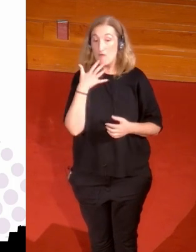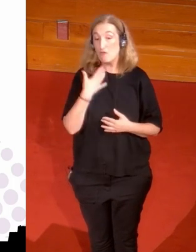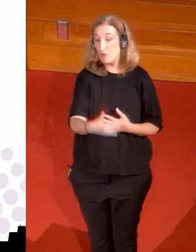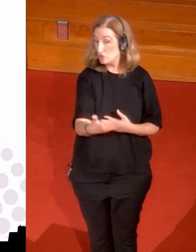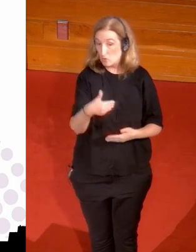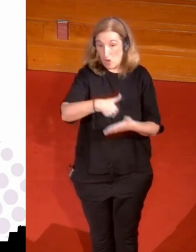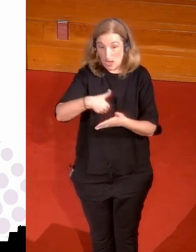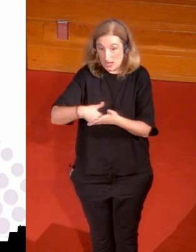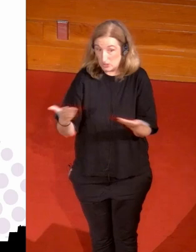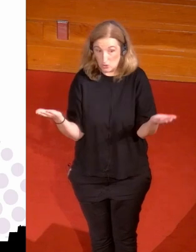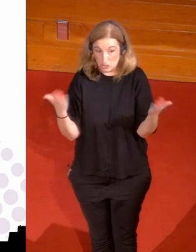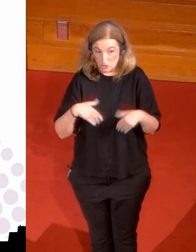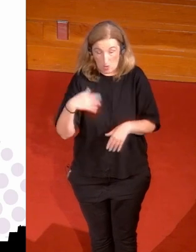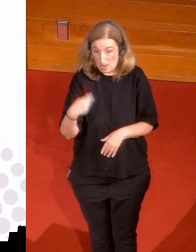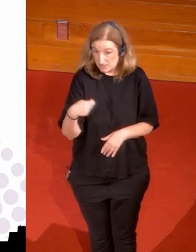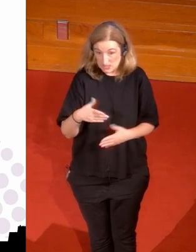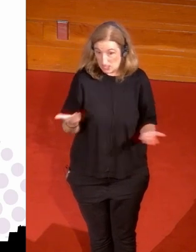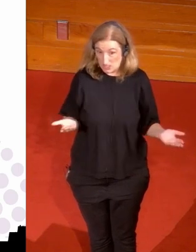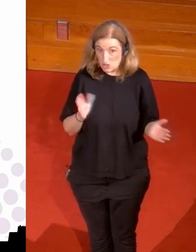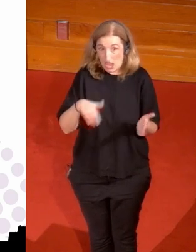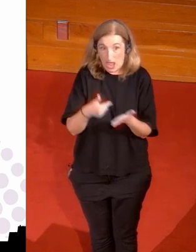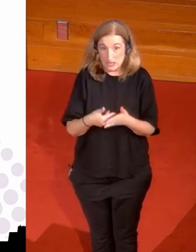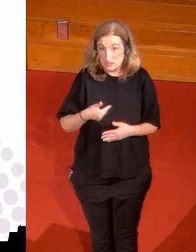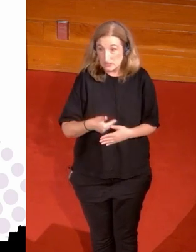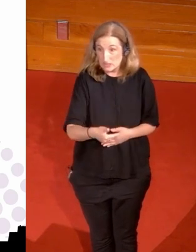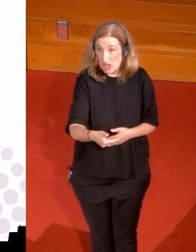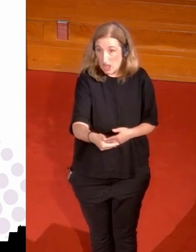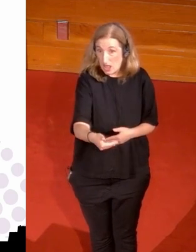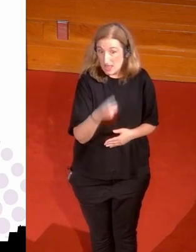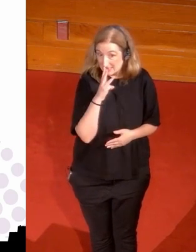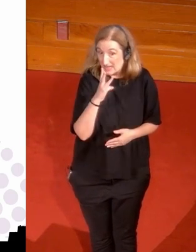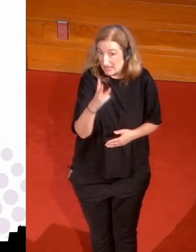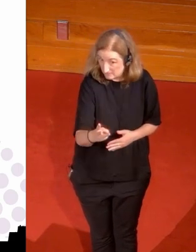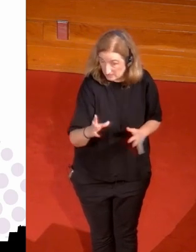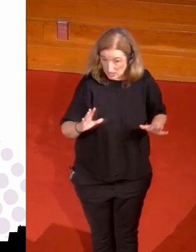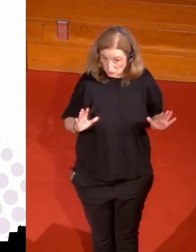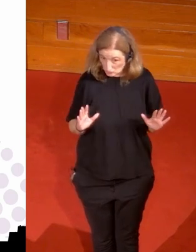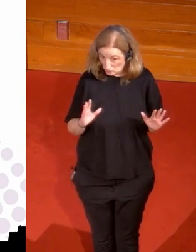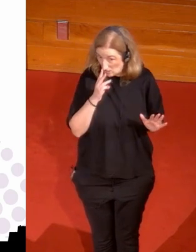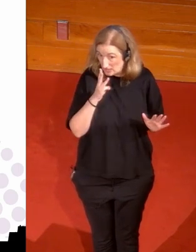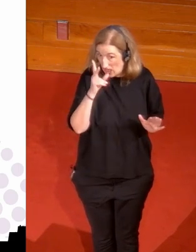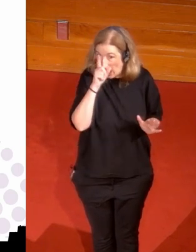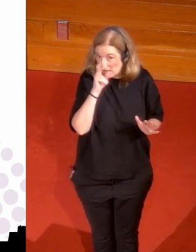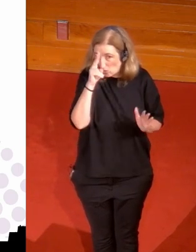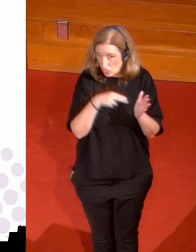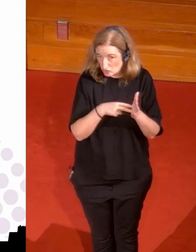no hay elecciones presidenciales hasta dentro de 3 años en el